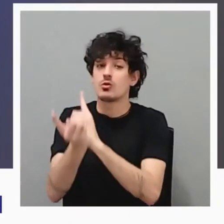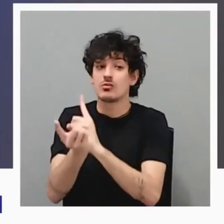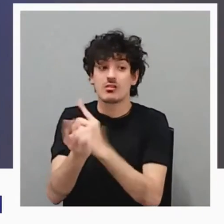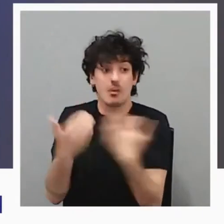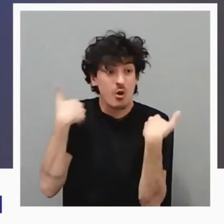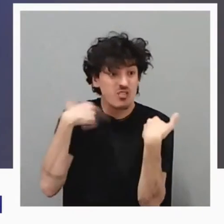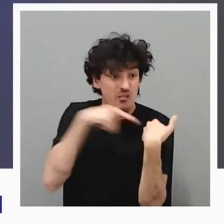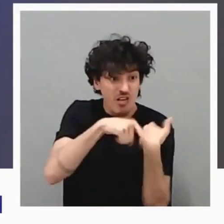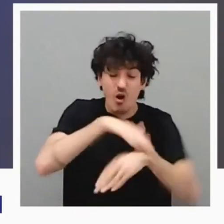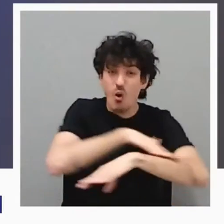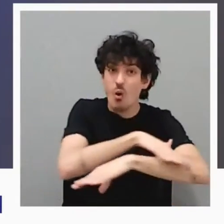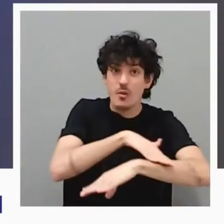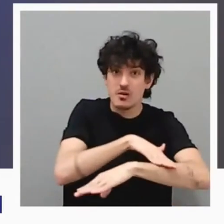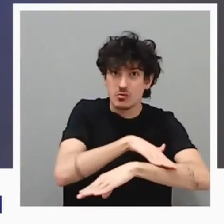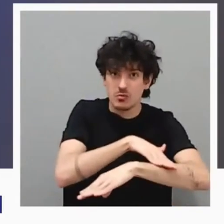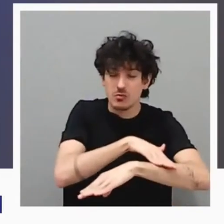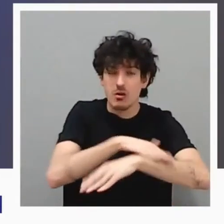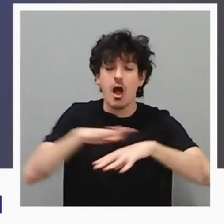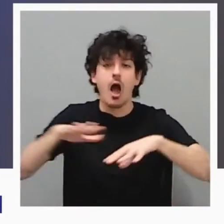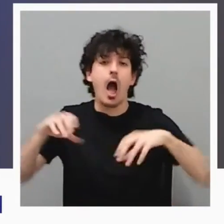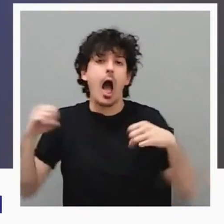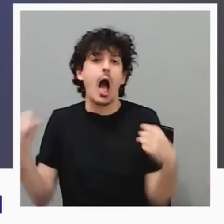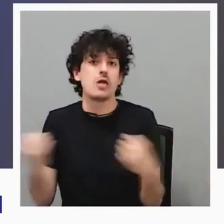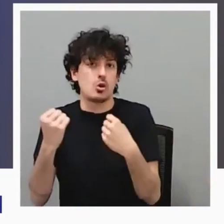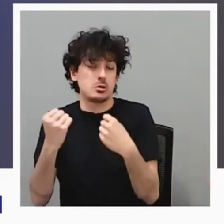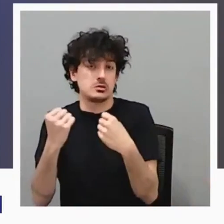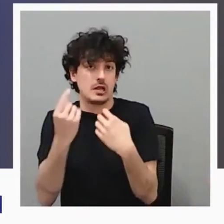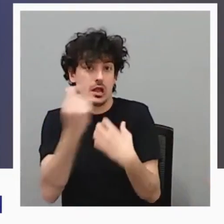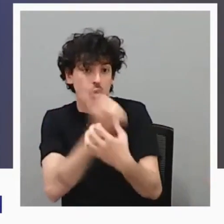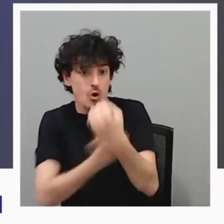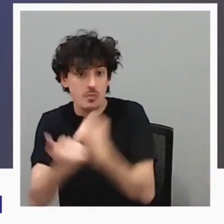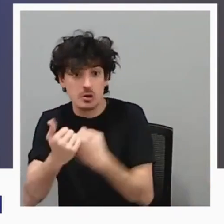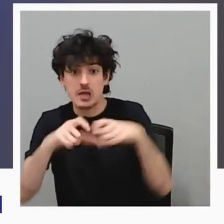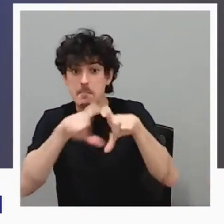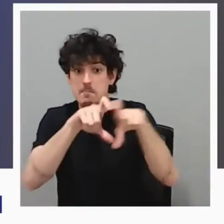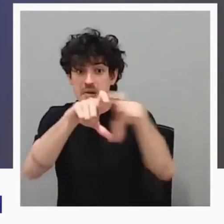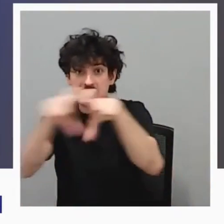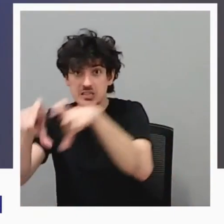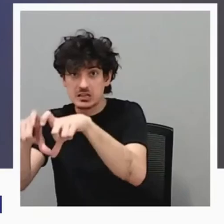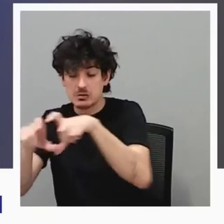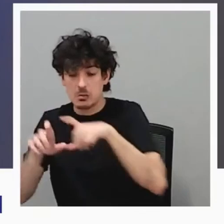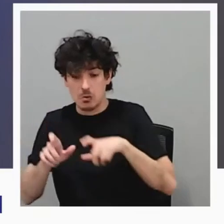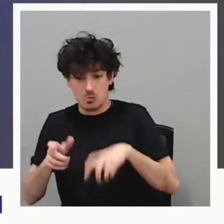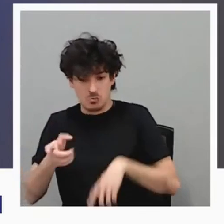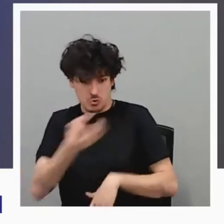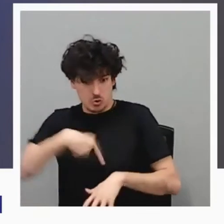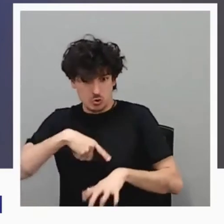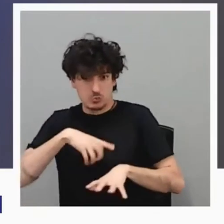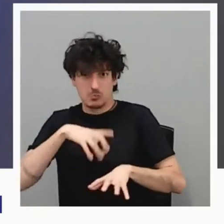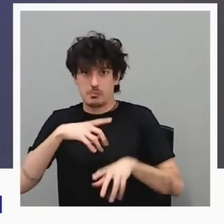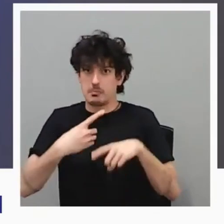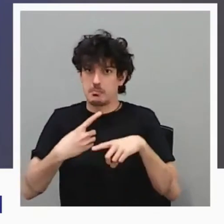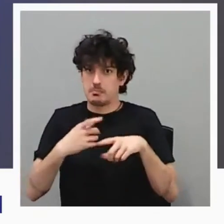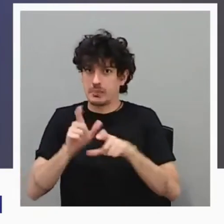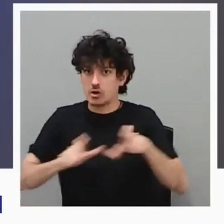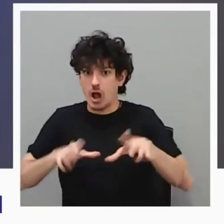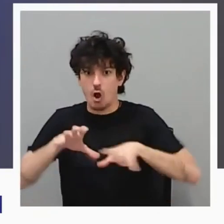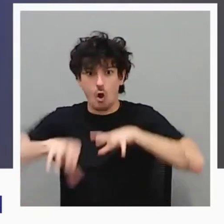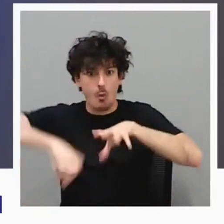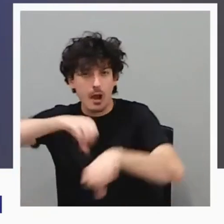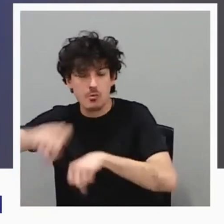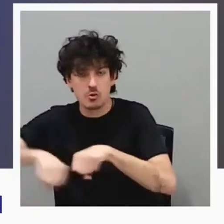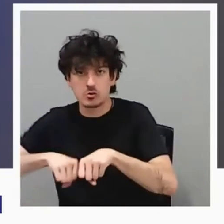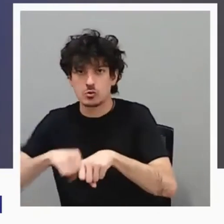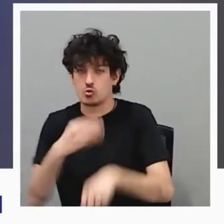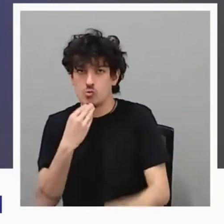actores económicos. Las empresas y los consumidores debemos ser conscientes de que eso está ahí y, por tanto, en